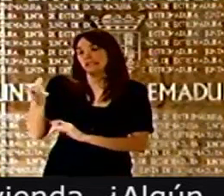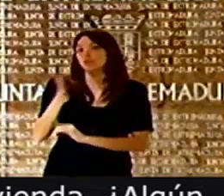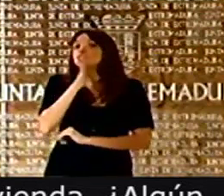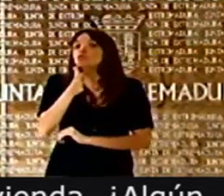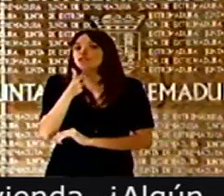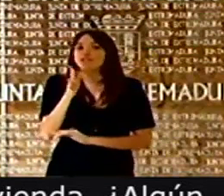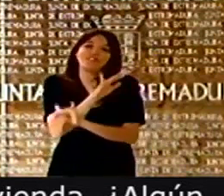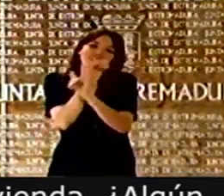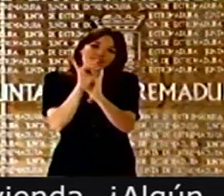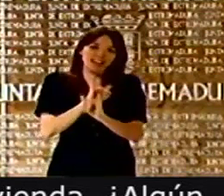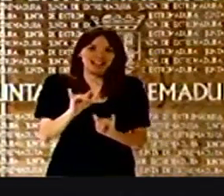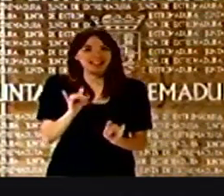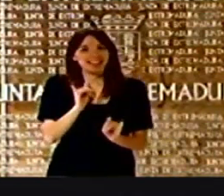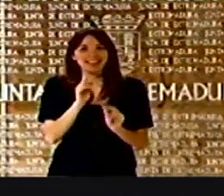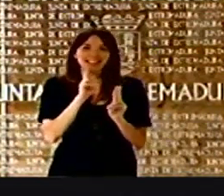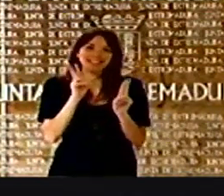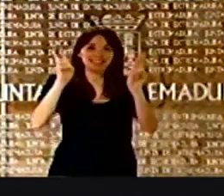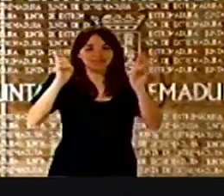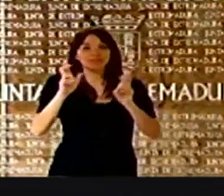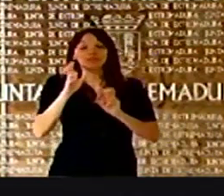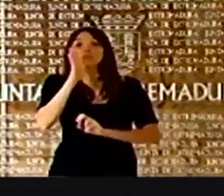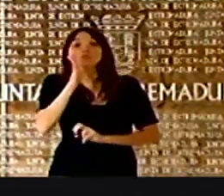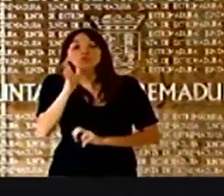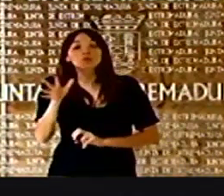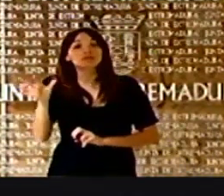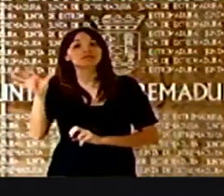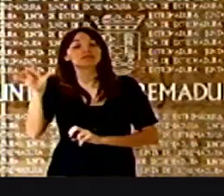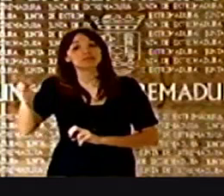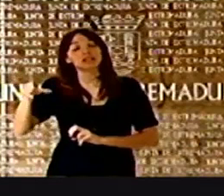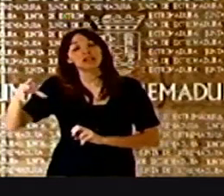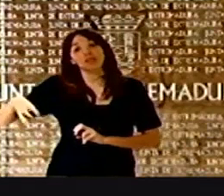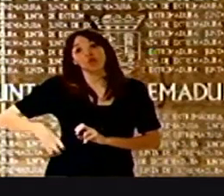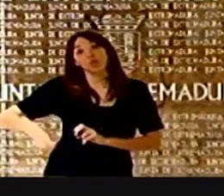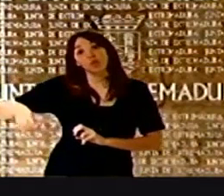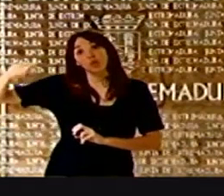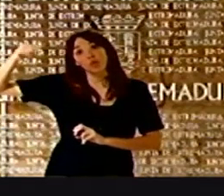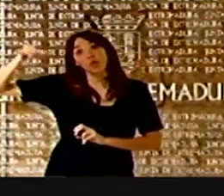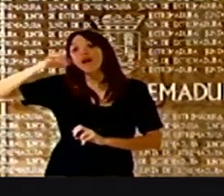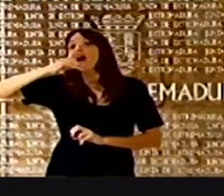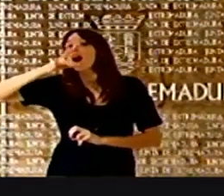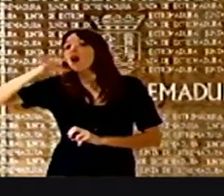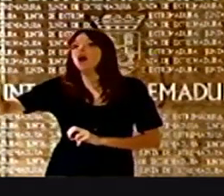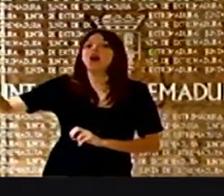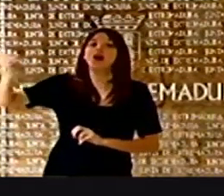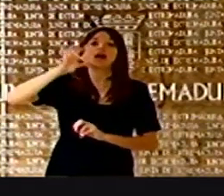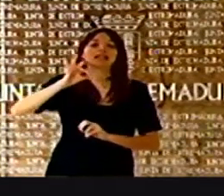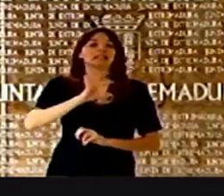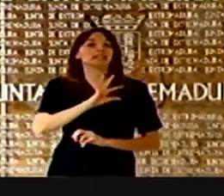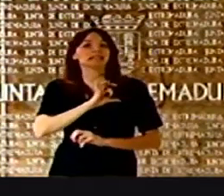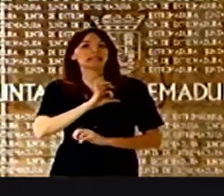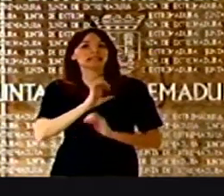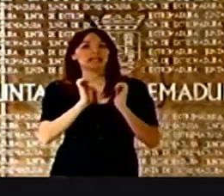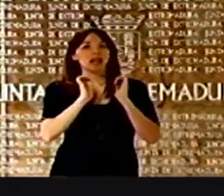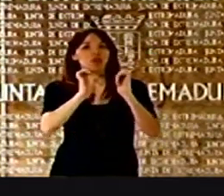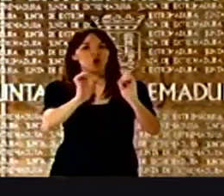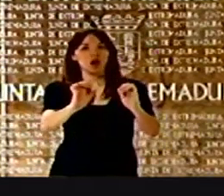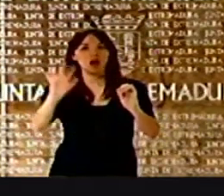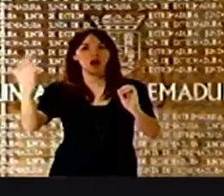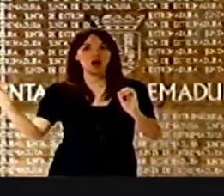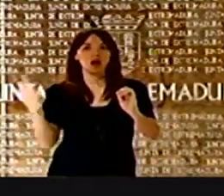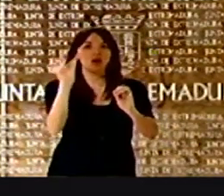si me permites que lo denomine así. El motivo es que Maribel Moreno Duque es ahora senadora electa por la provincia de